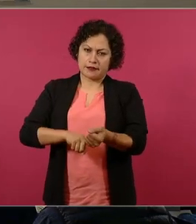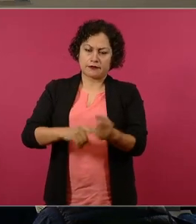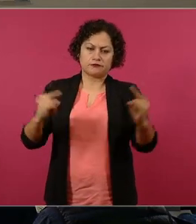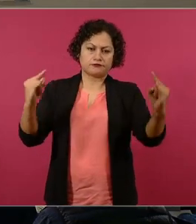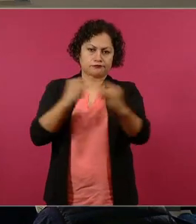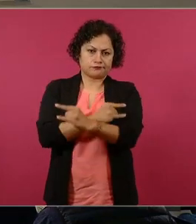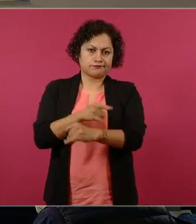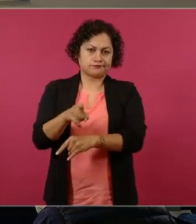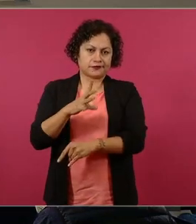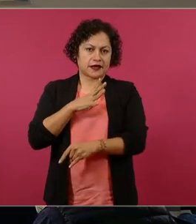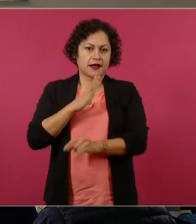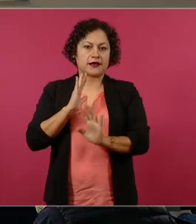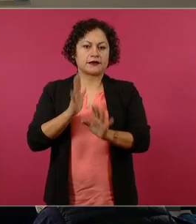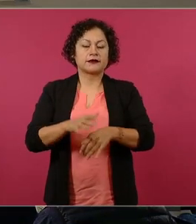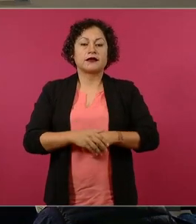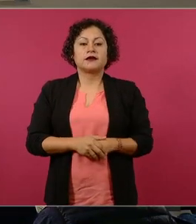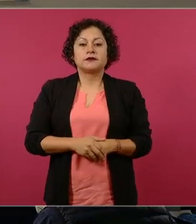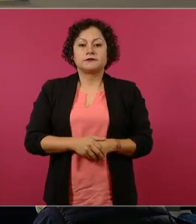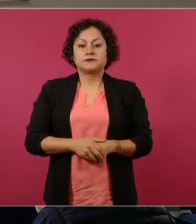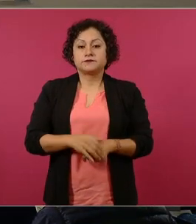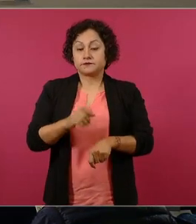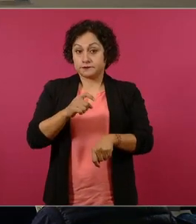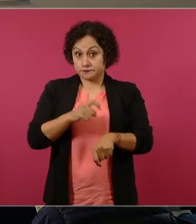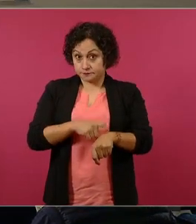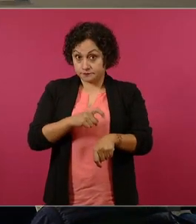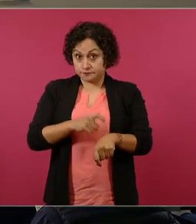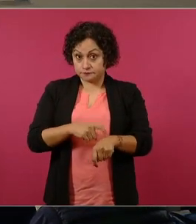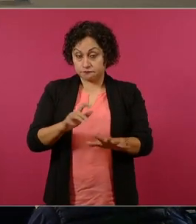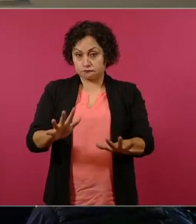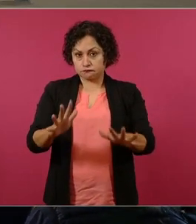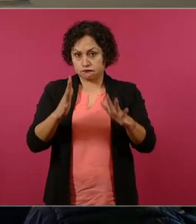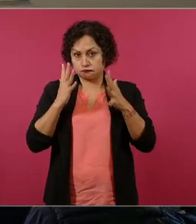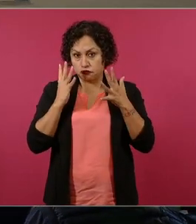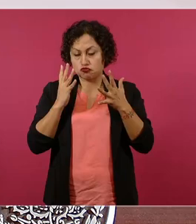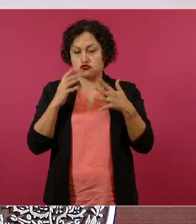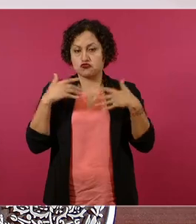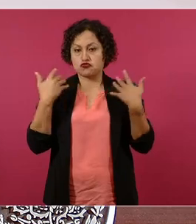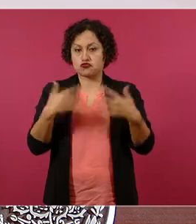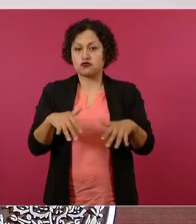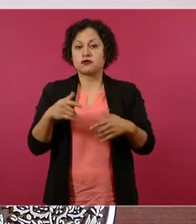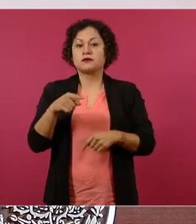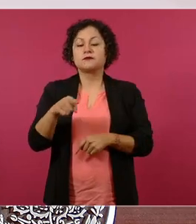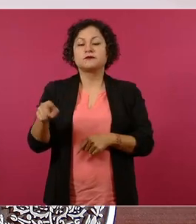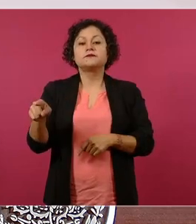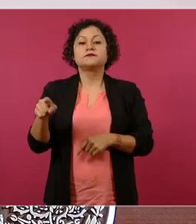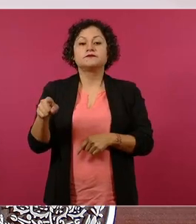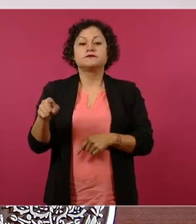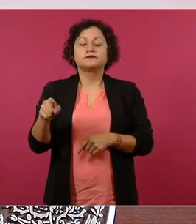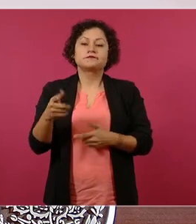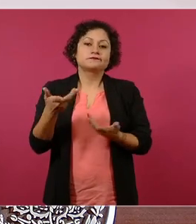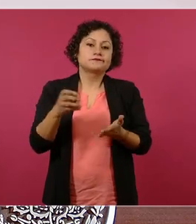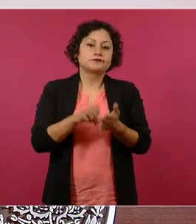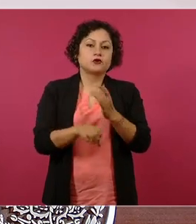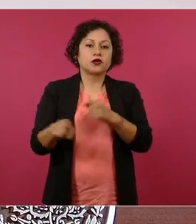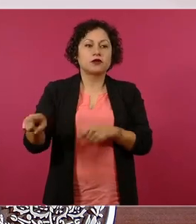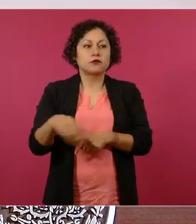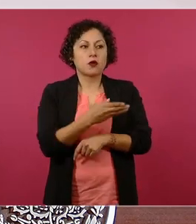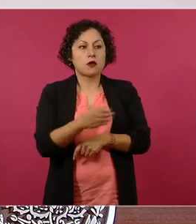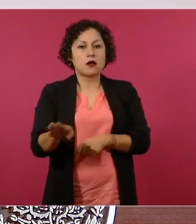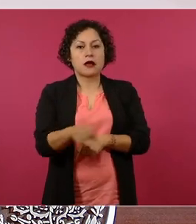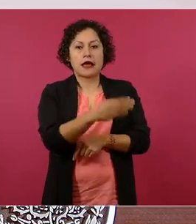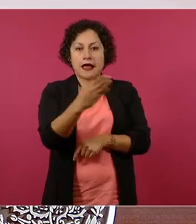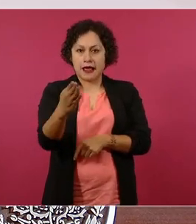carretera el ahorro en tiempo que que tenemos en esta autopista es en lugar de ir por la libre